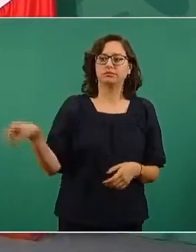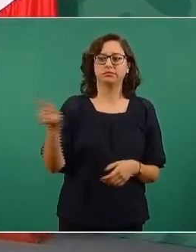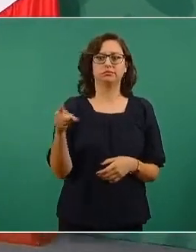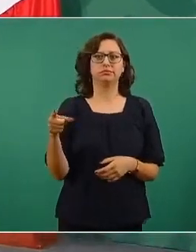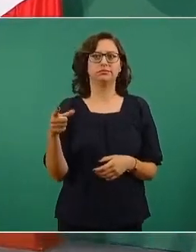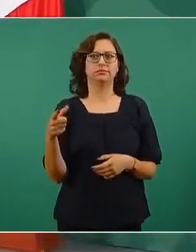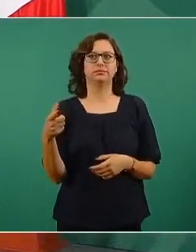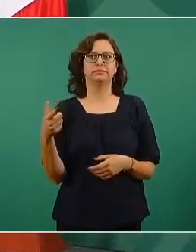dependiera